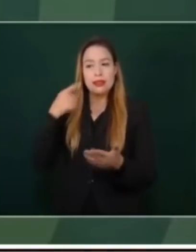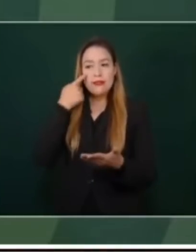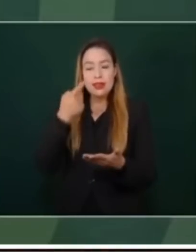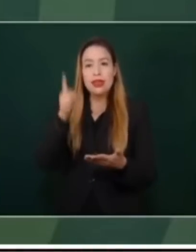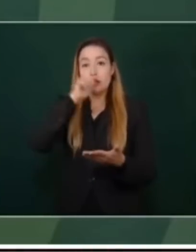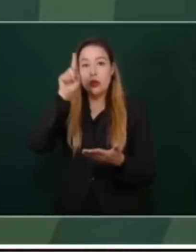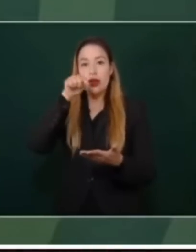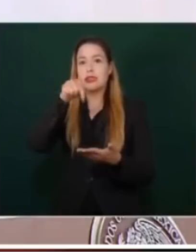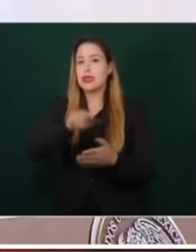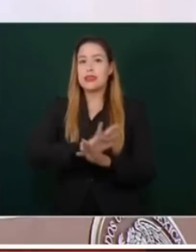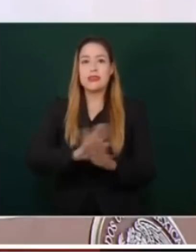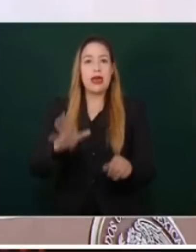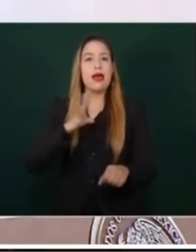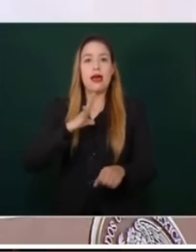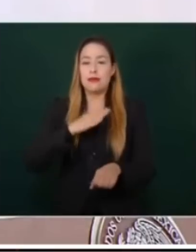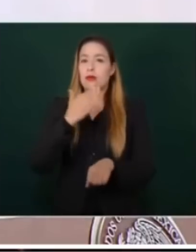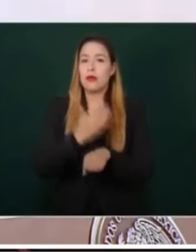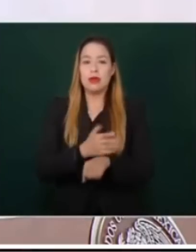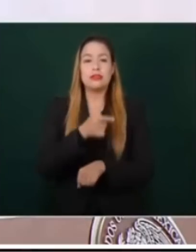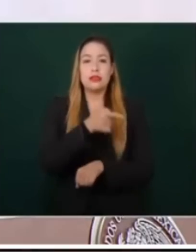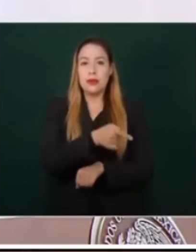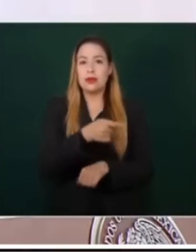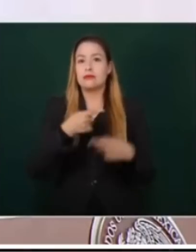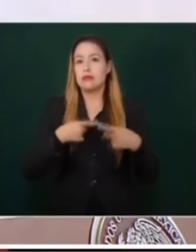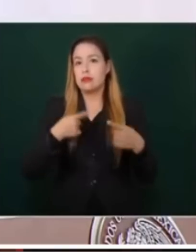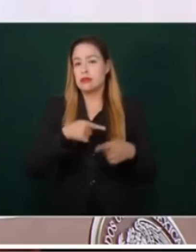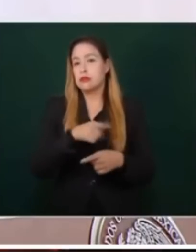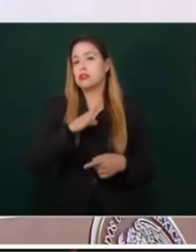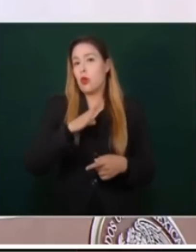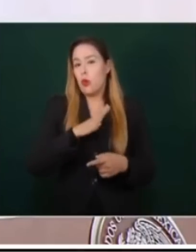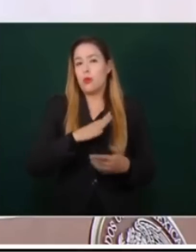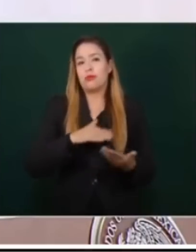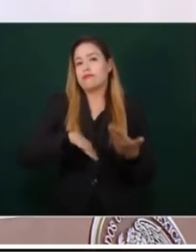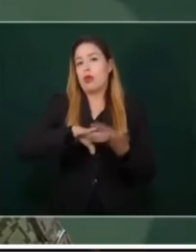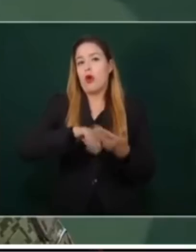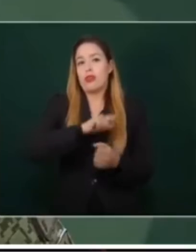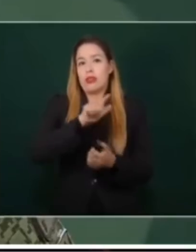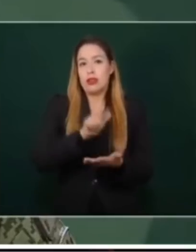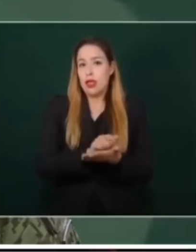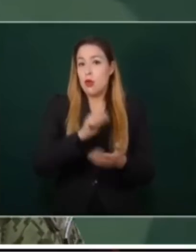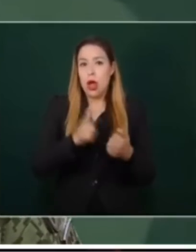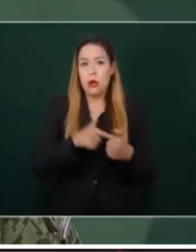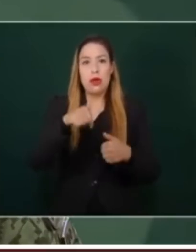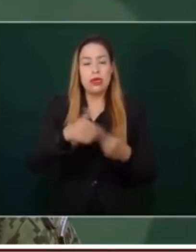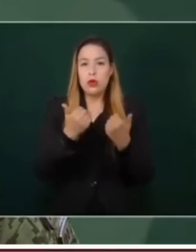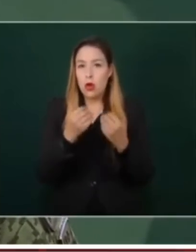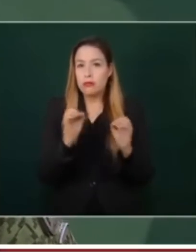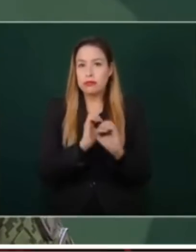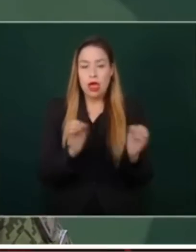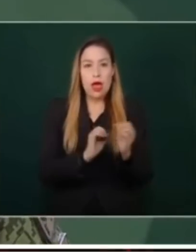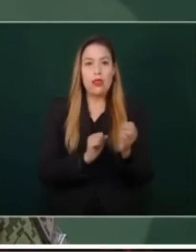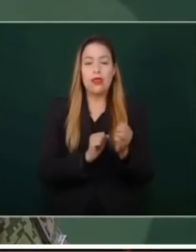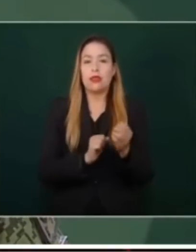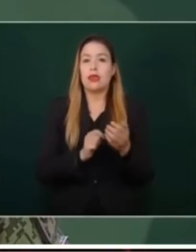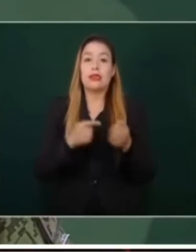recibido un castigo por la parte militar. Es decir, no se oculta nada ni se protege